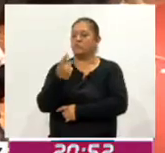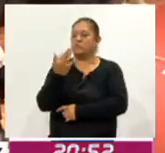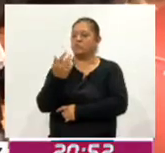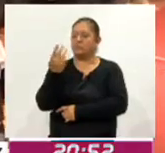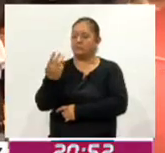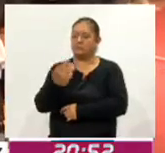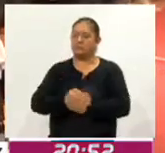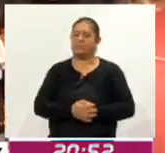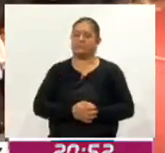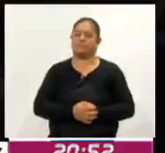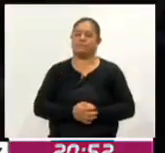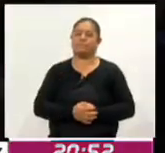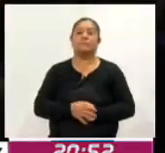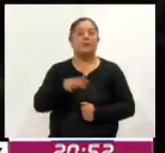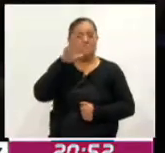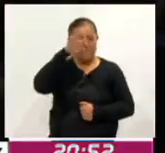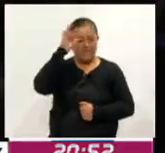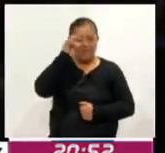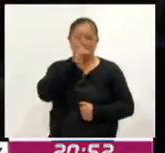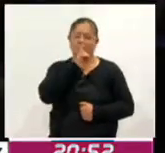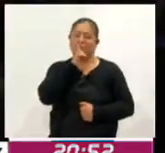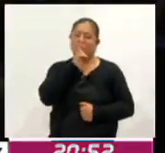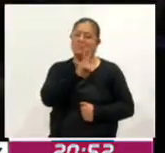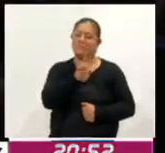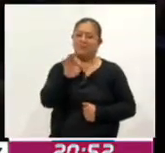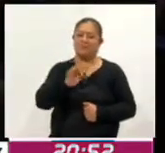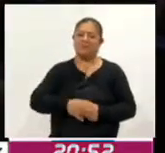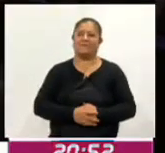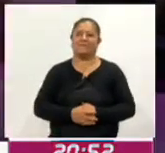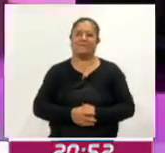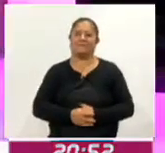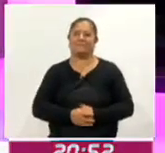246-46-281-53. Para Corazit Noticias, Victoria Flores.